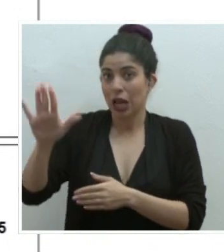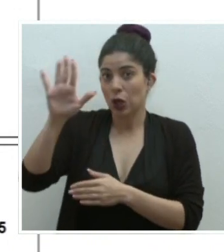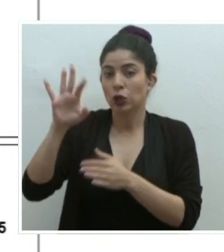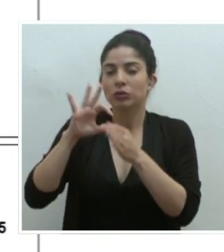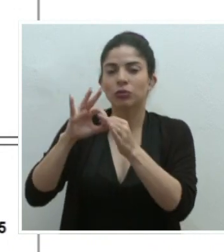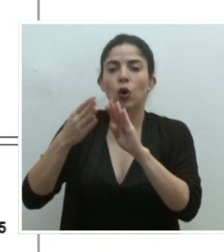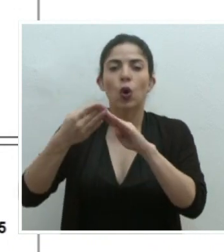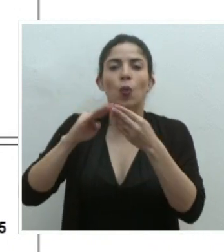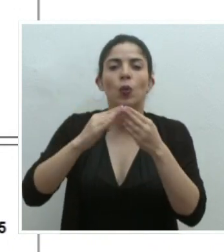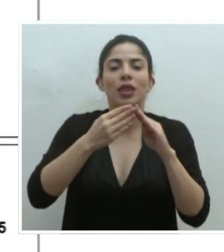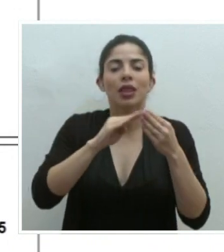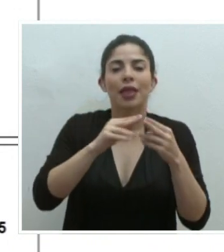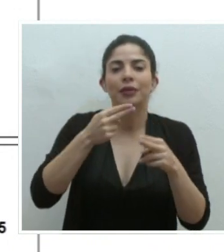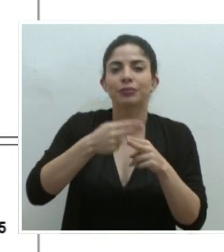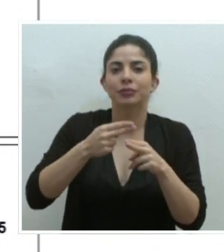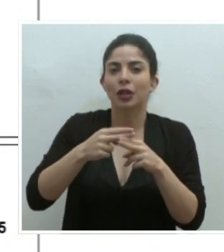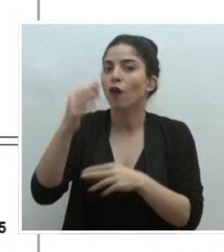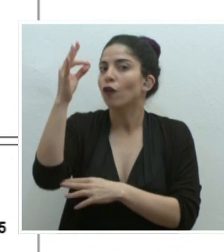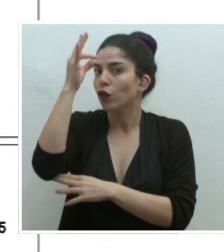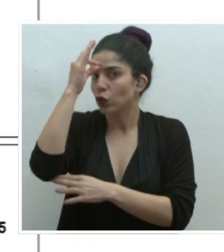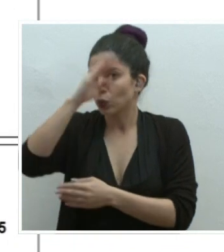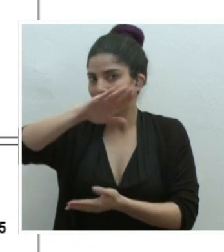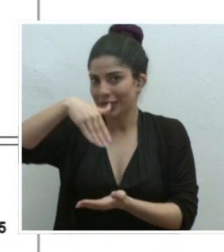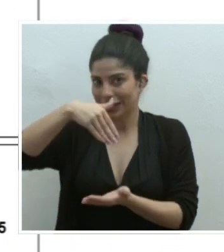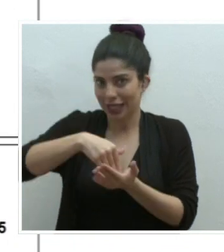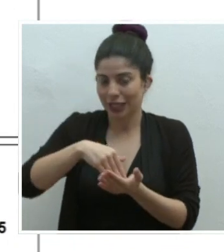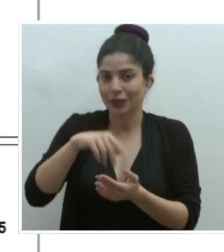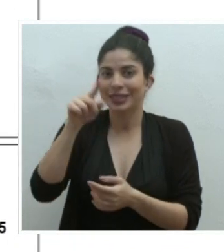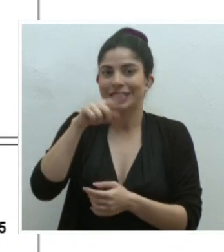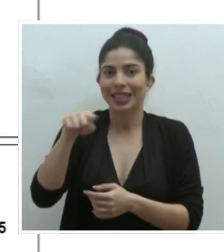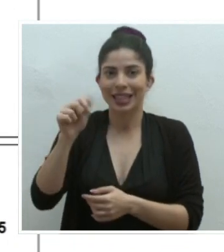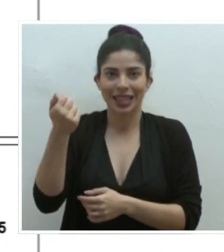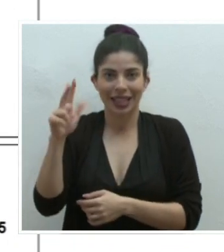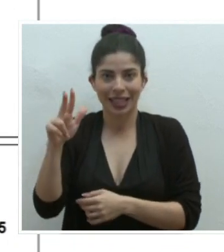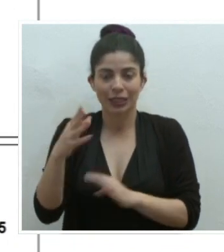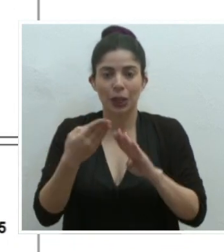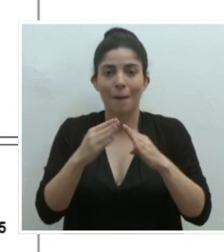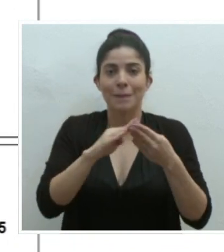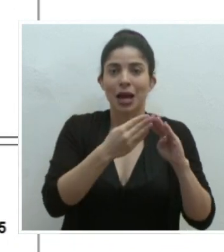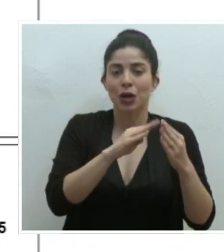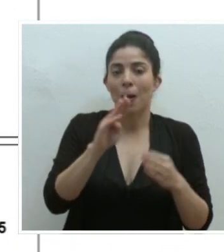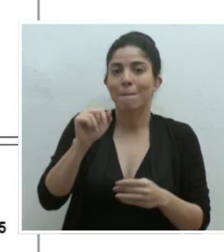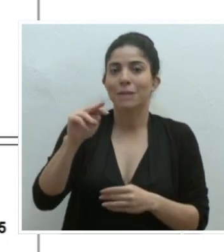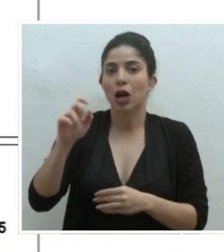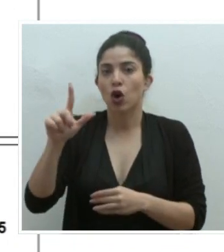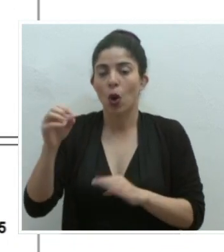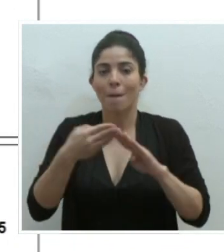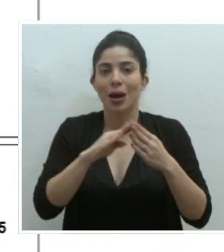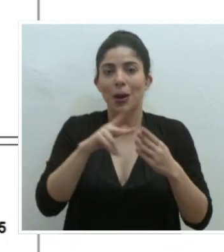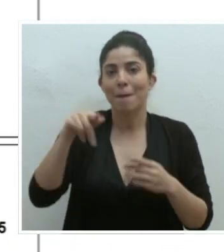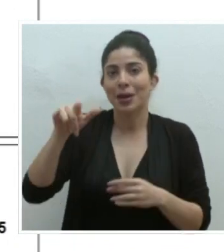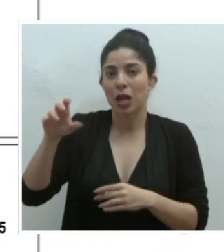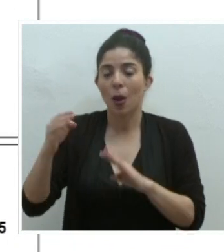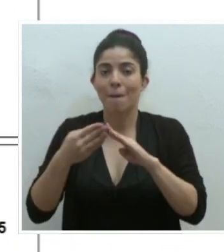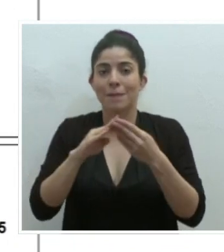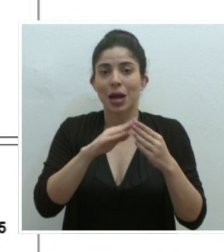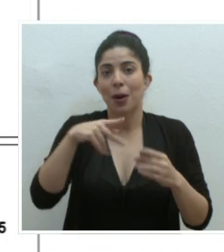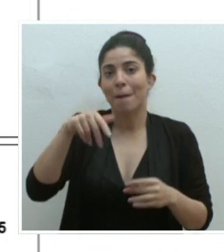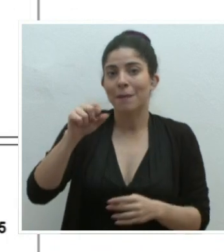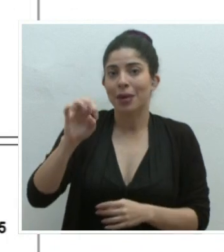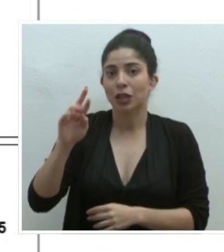las comunidades de La Fortuna Centro, Z13, Barrio Manolo, Barrio Pilo, Barrio